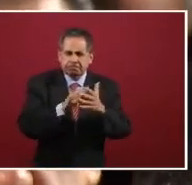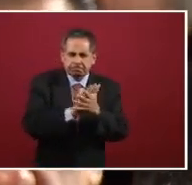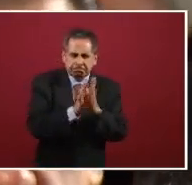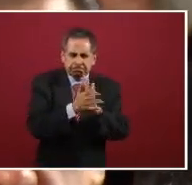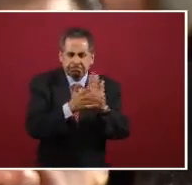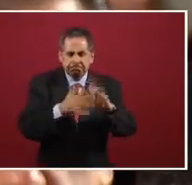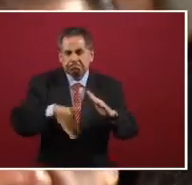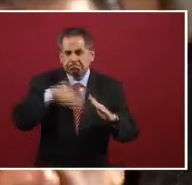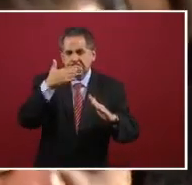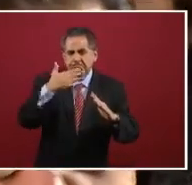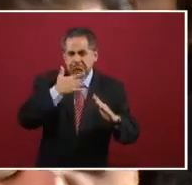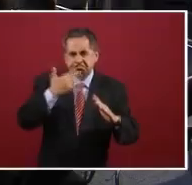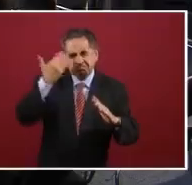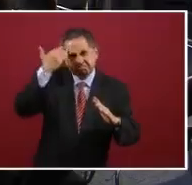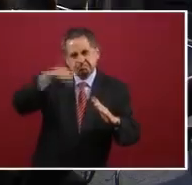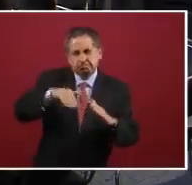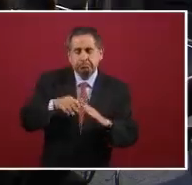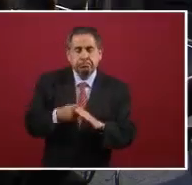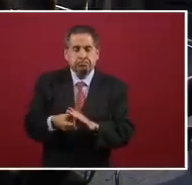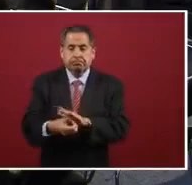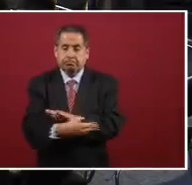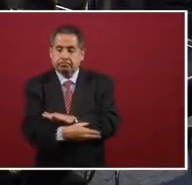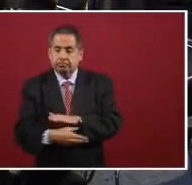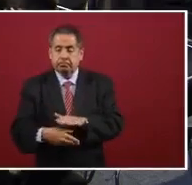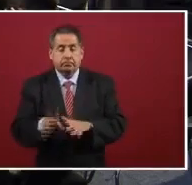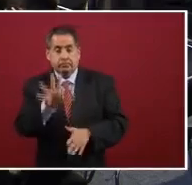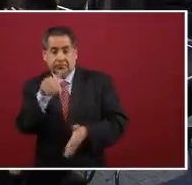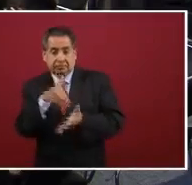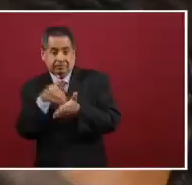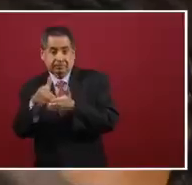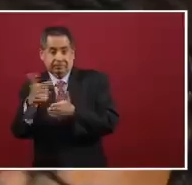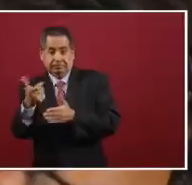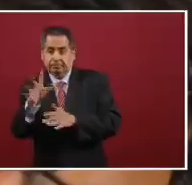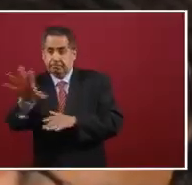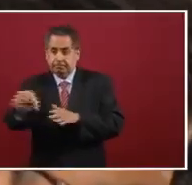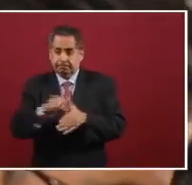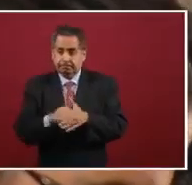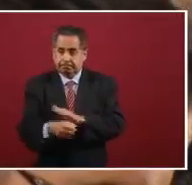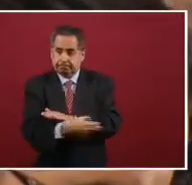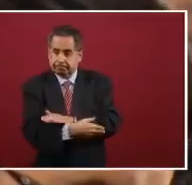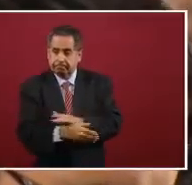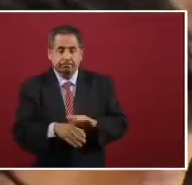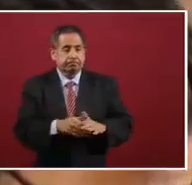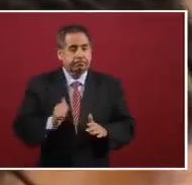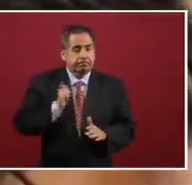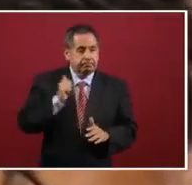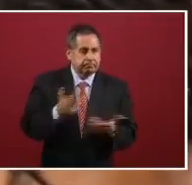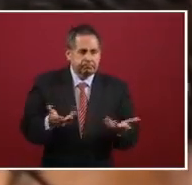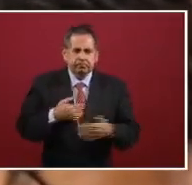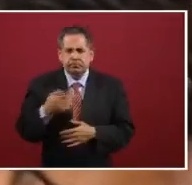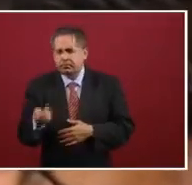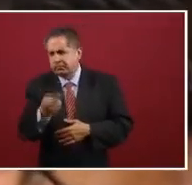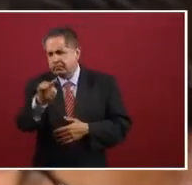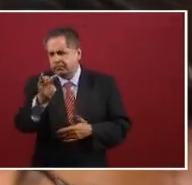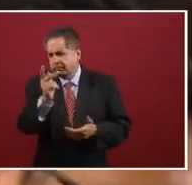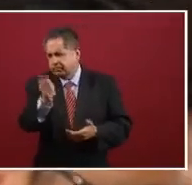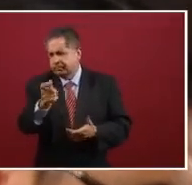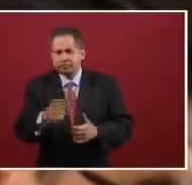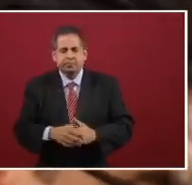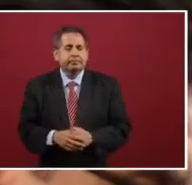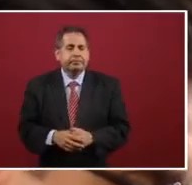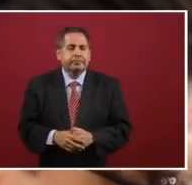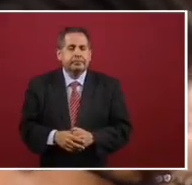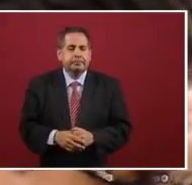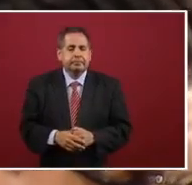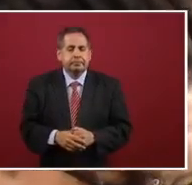corrupción que desvió más de 5,000 millones de pesos de recursos públicos. La pregunta, presidente, es: